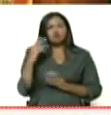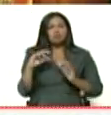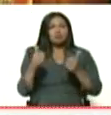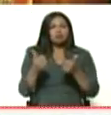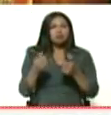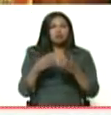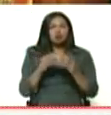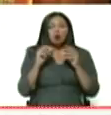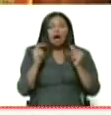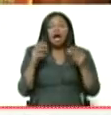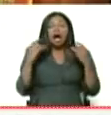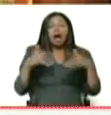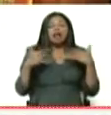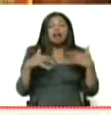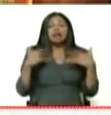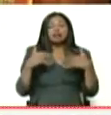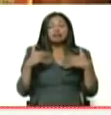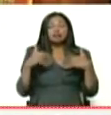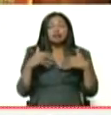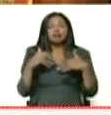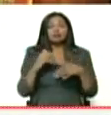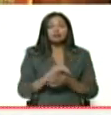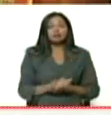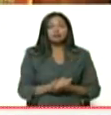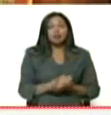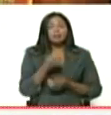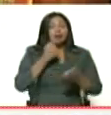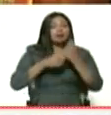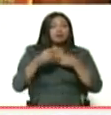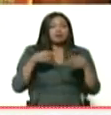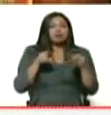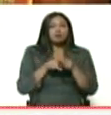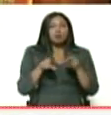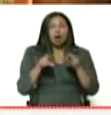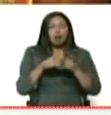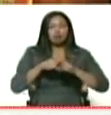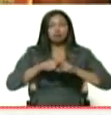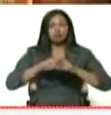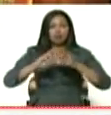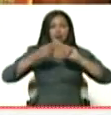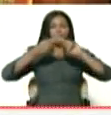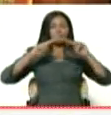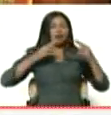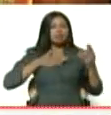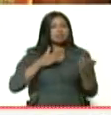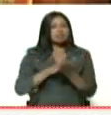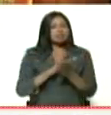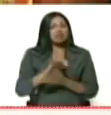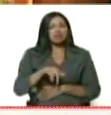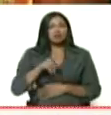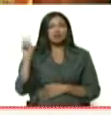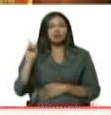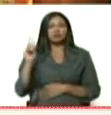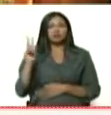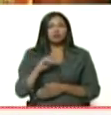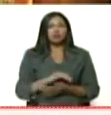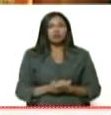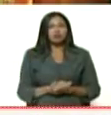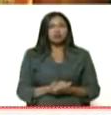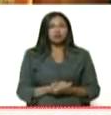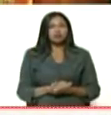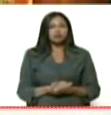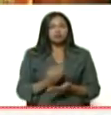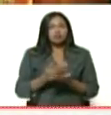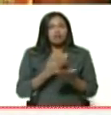Todos los dispositivos de la alerta naranja para la defensa de la paz y la soberanía de Venezuela. Ante